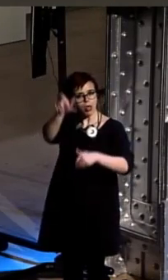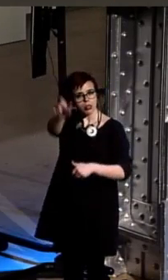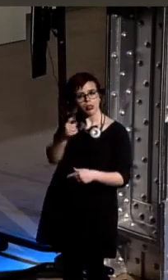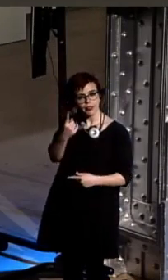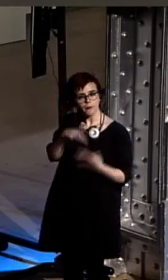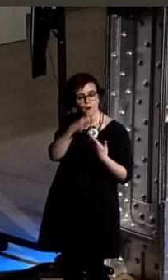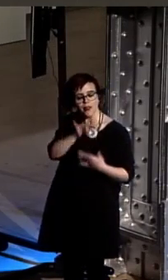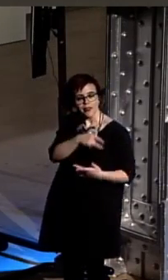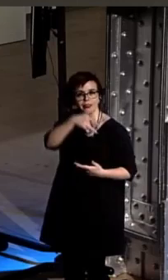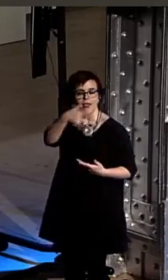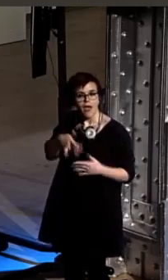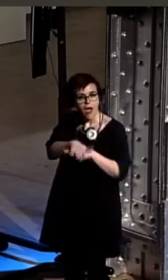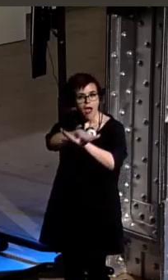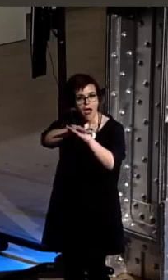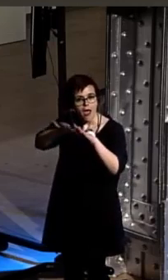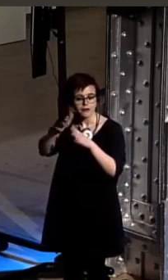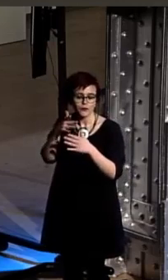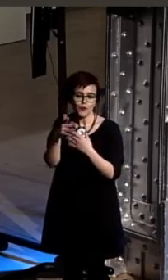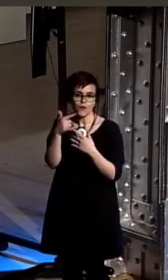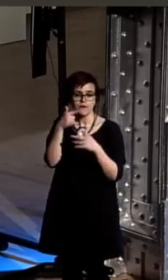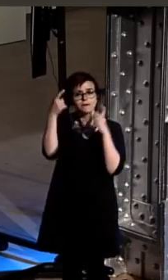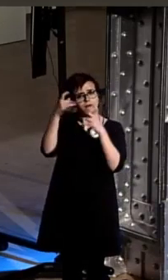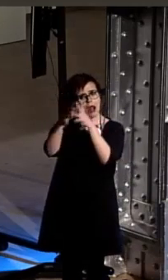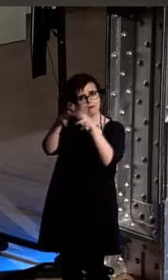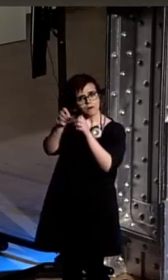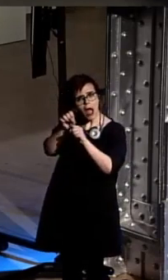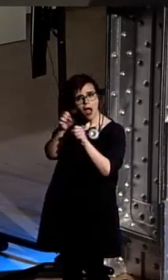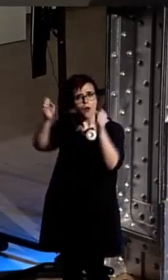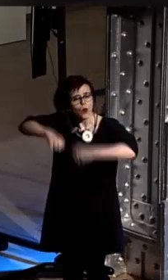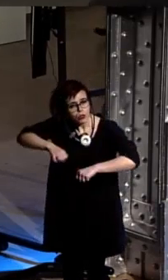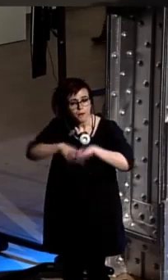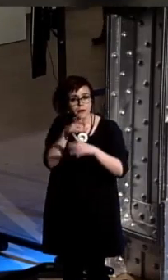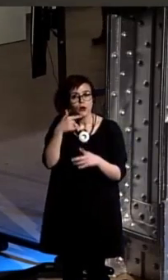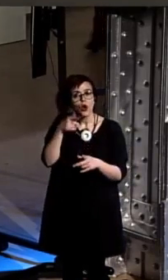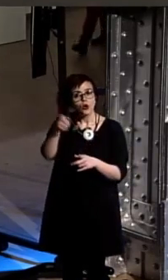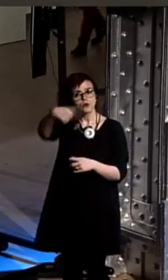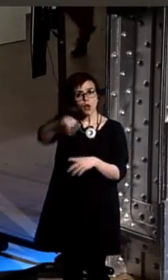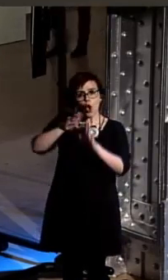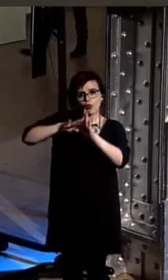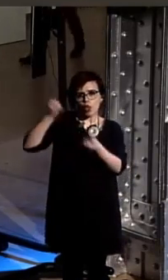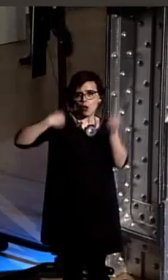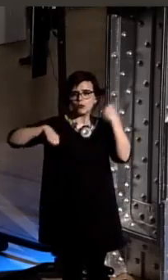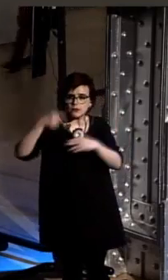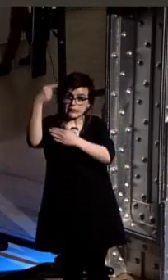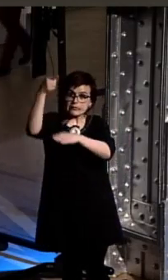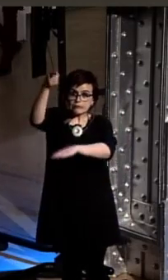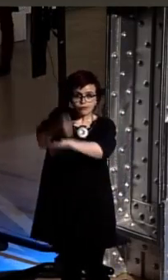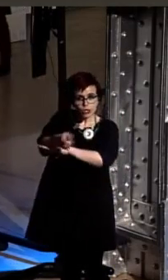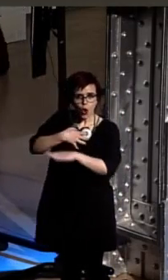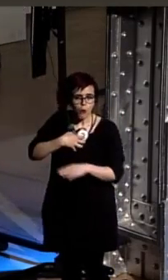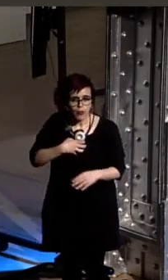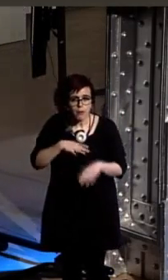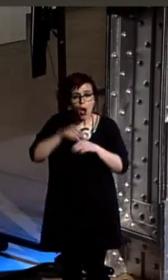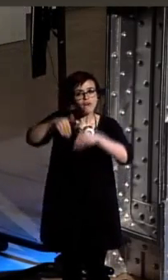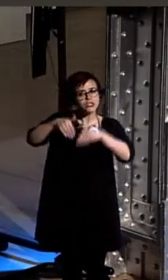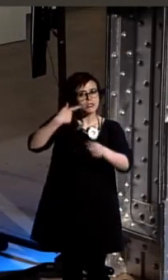no quiere decir que puedas conseguir que se comporten de la forma que tú quieres. A ver, creo que no estamos en el punto en el cual podamos controlar a los votantes ahora mismo.